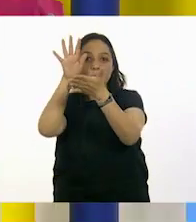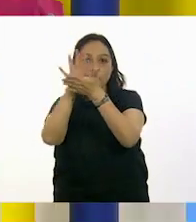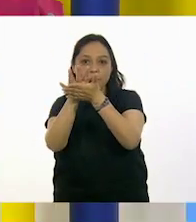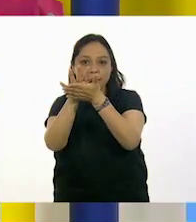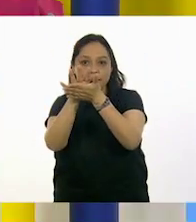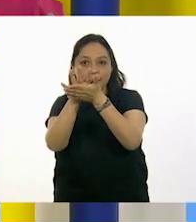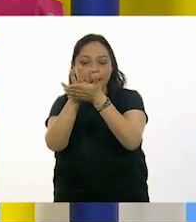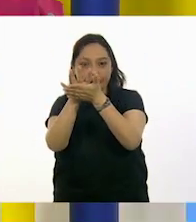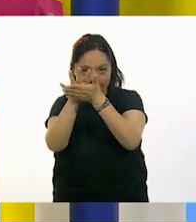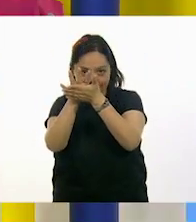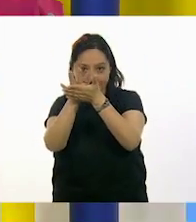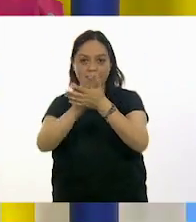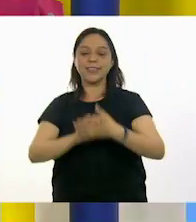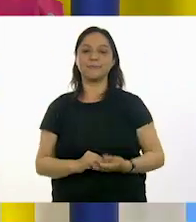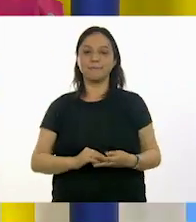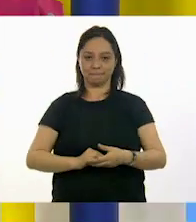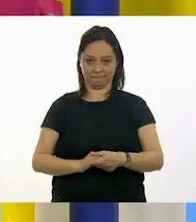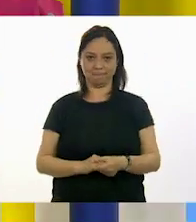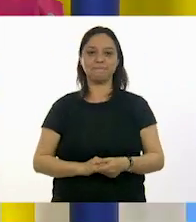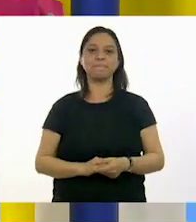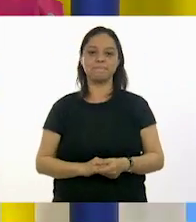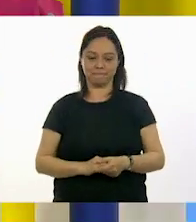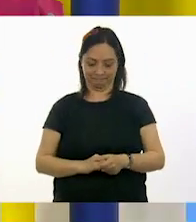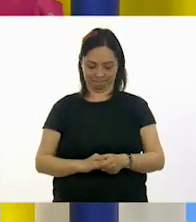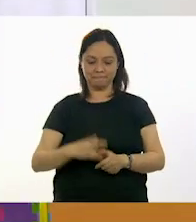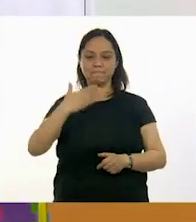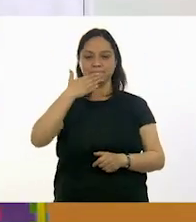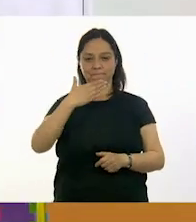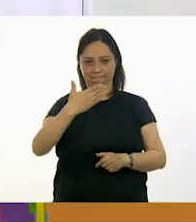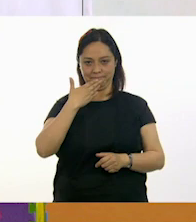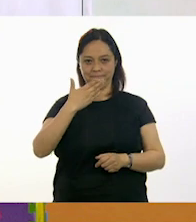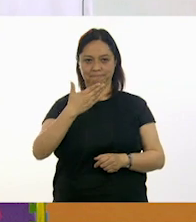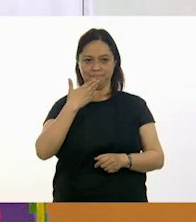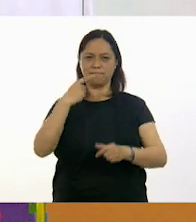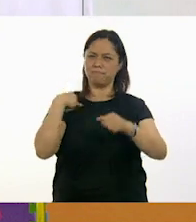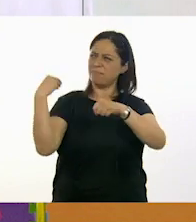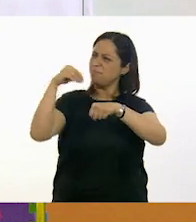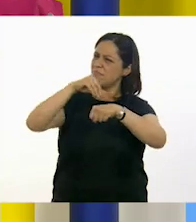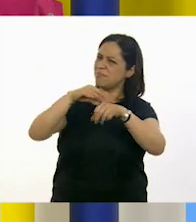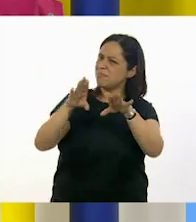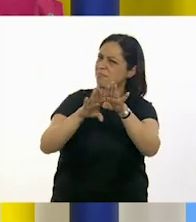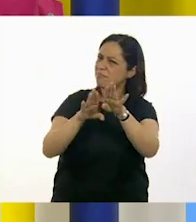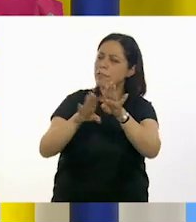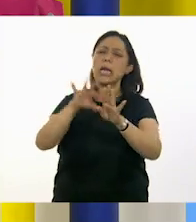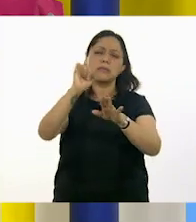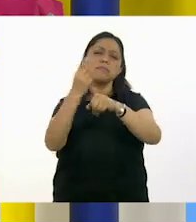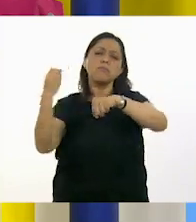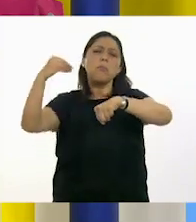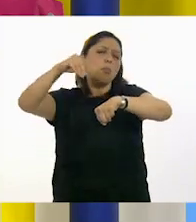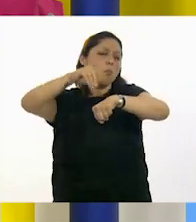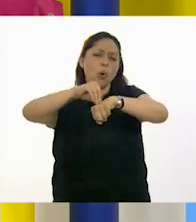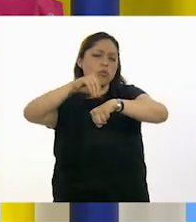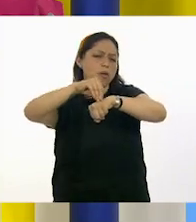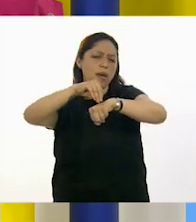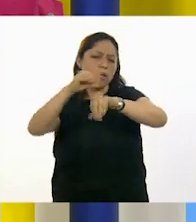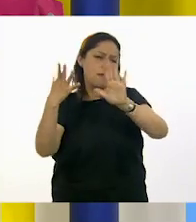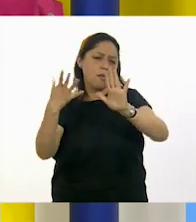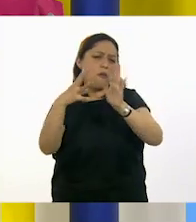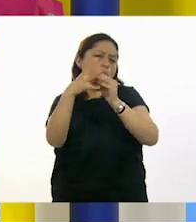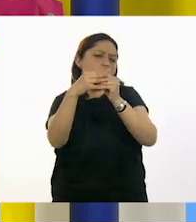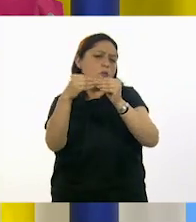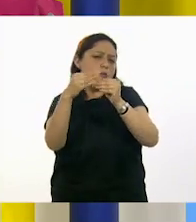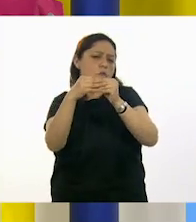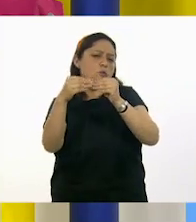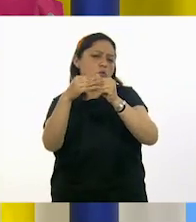número 1 en color azul. ¿Tengo que poner un 1 o qué hago? Exacto, vamos a colocar el fruto como si lo plasmáramos